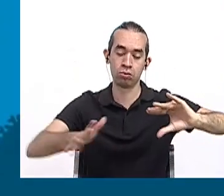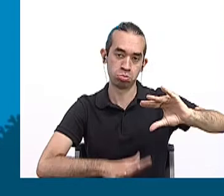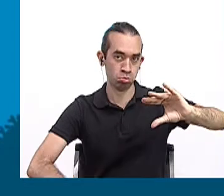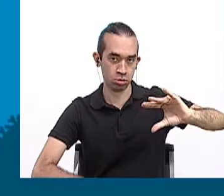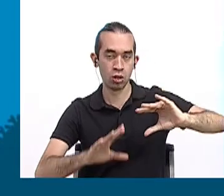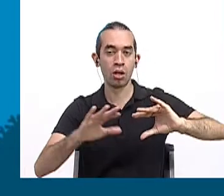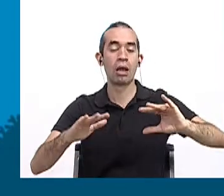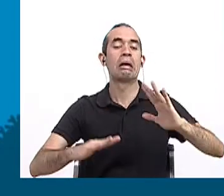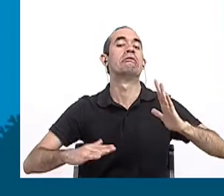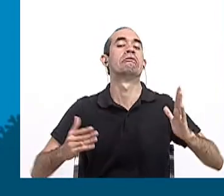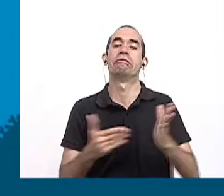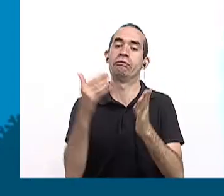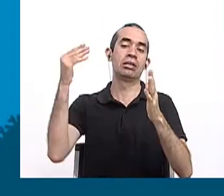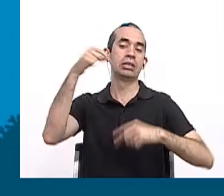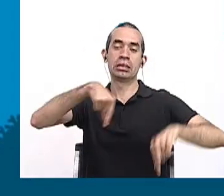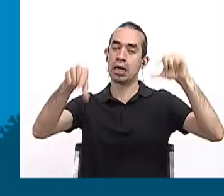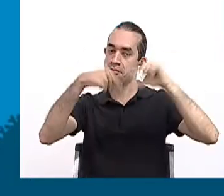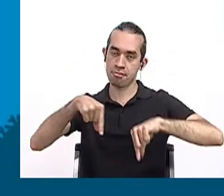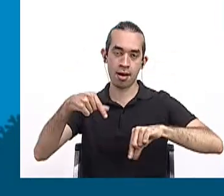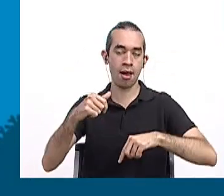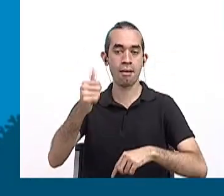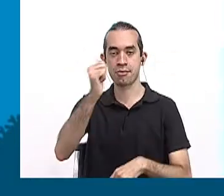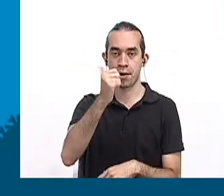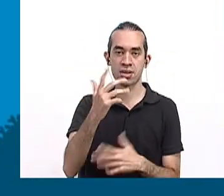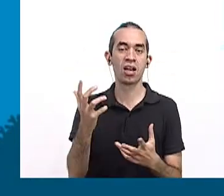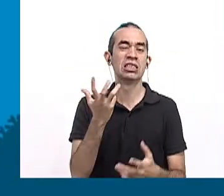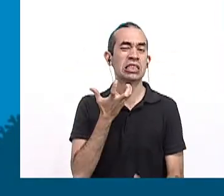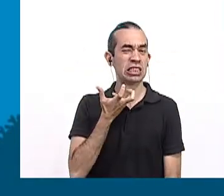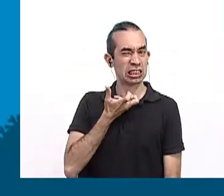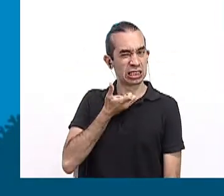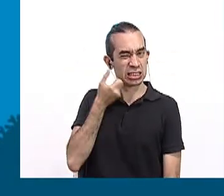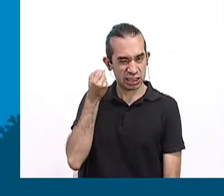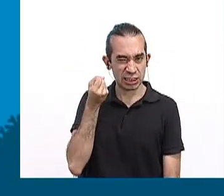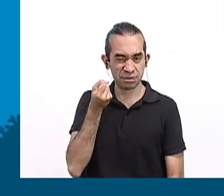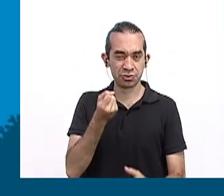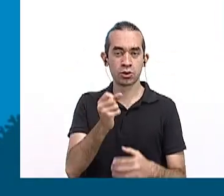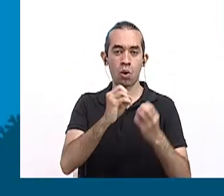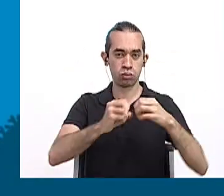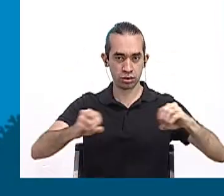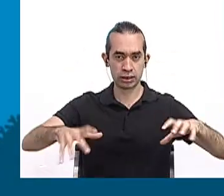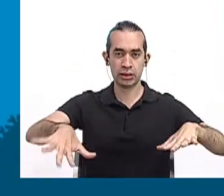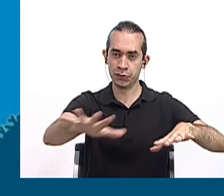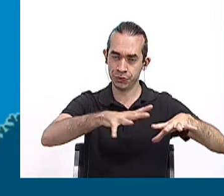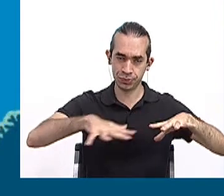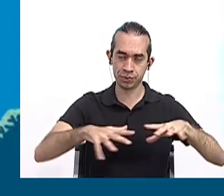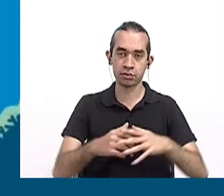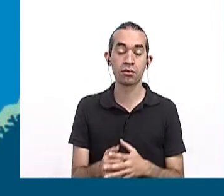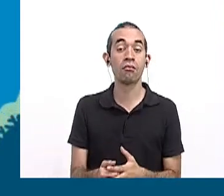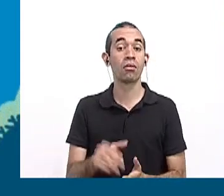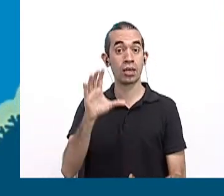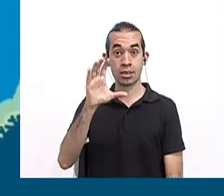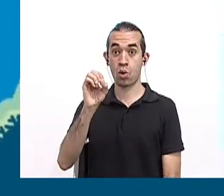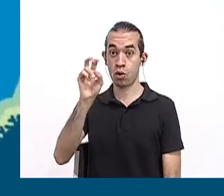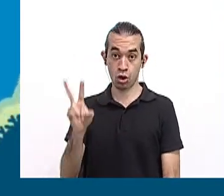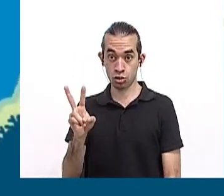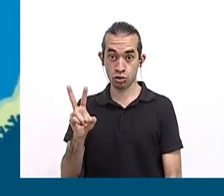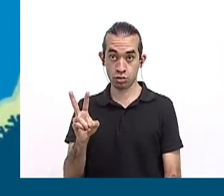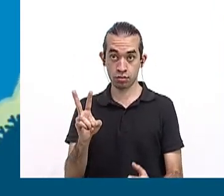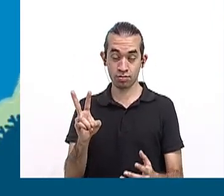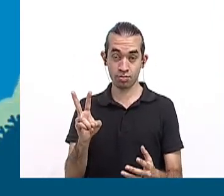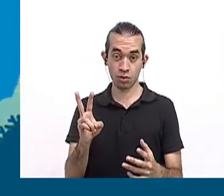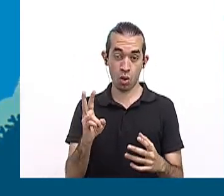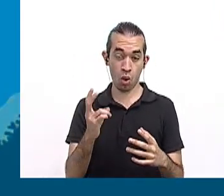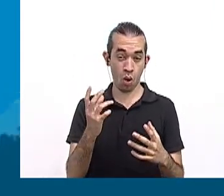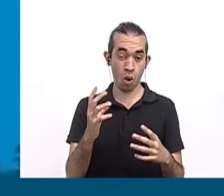importante en la química del agua la acidificación del océano el dióxido de carbono absorbido por el